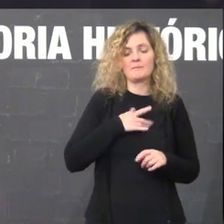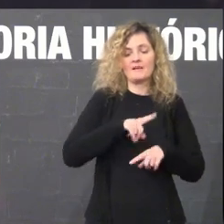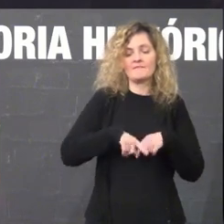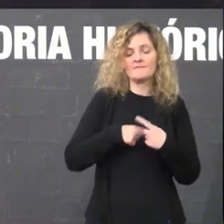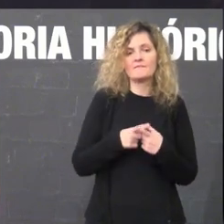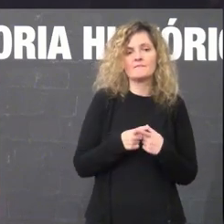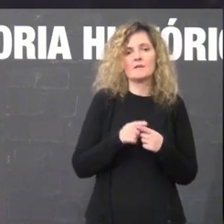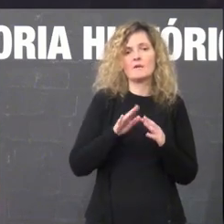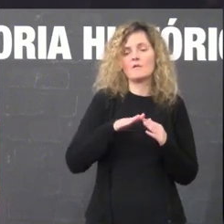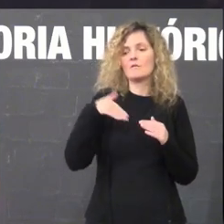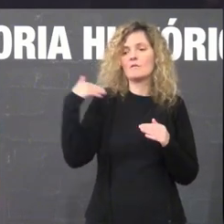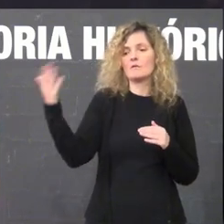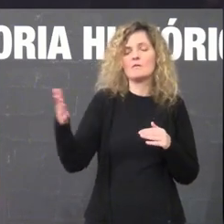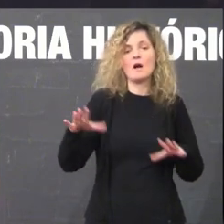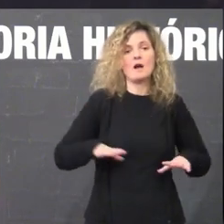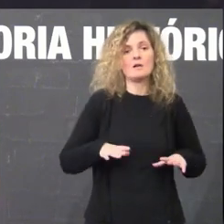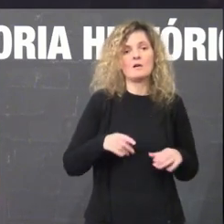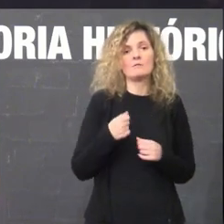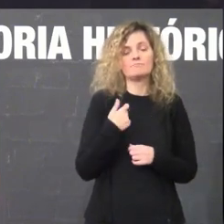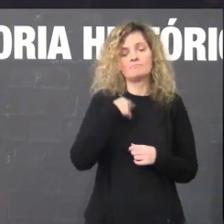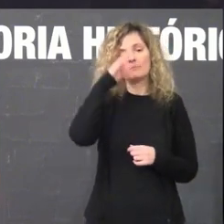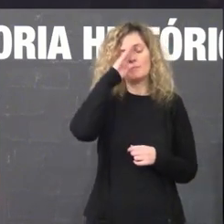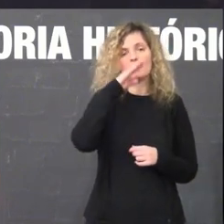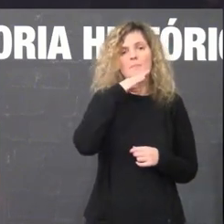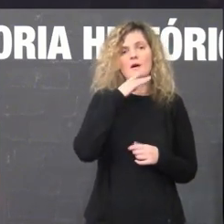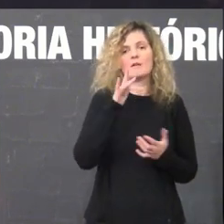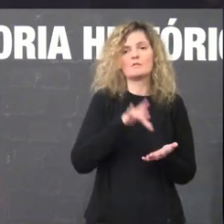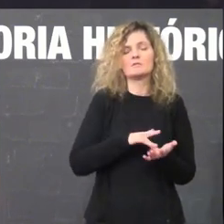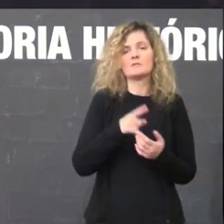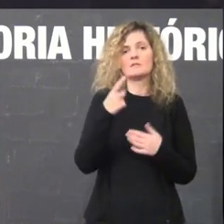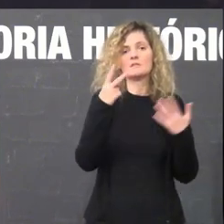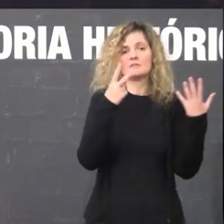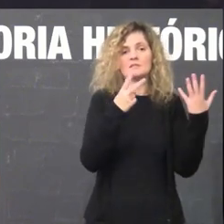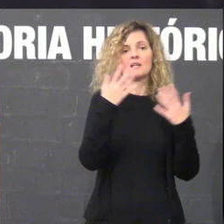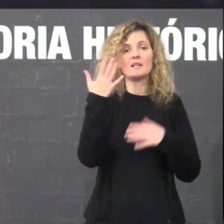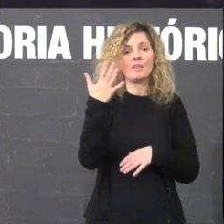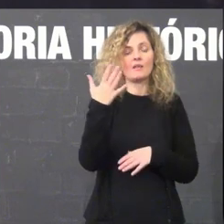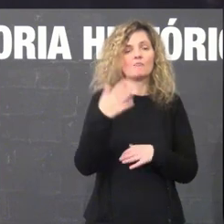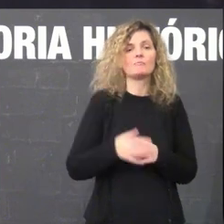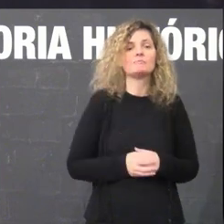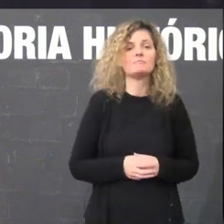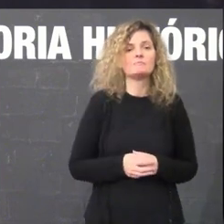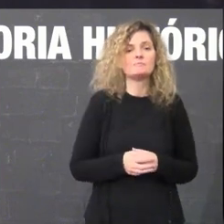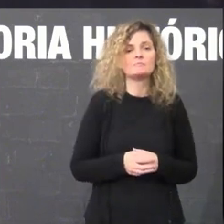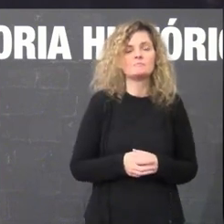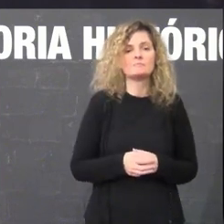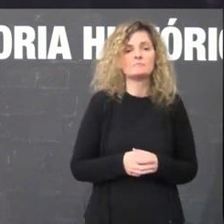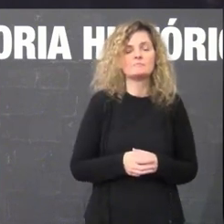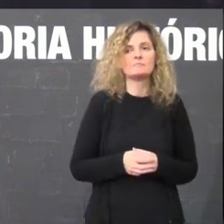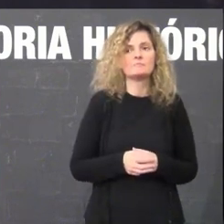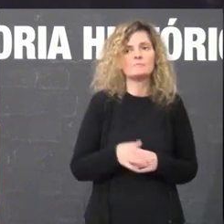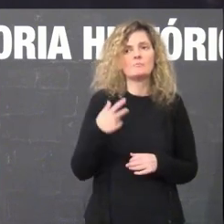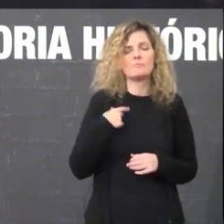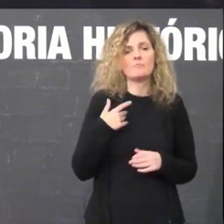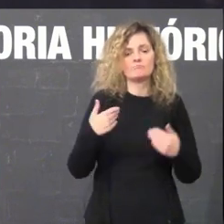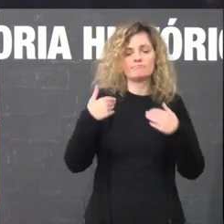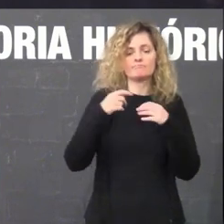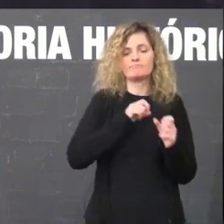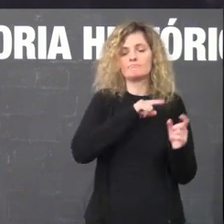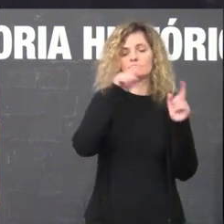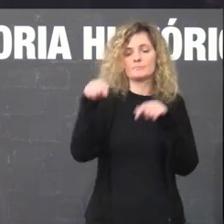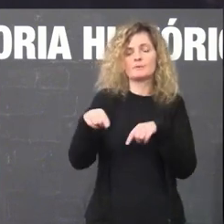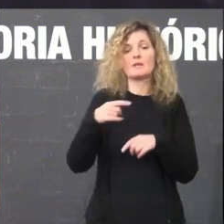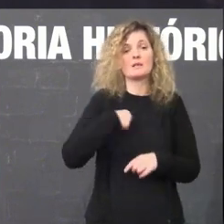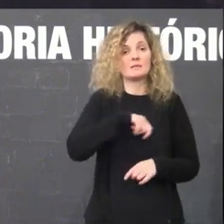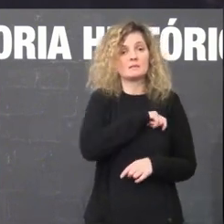se exilió de Argentina La familia de mi padre se exilió en el año 75 y bueno recayó en España en